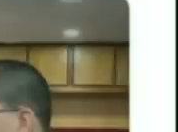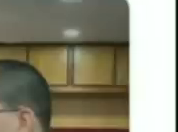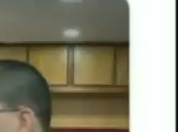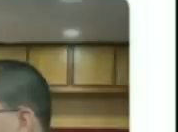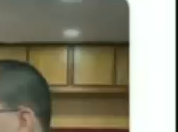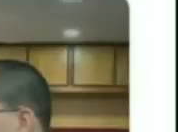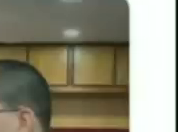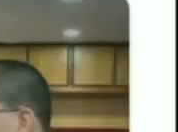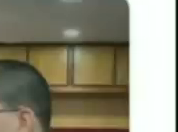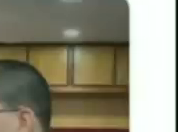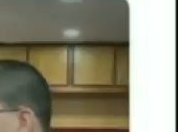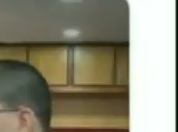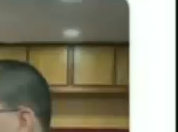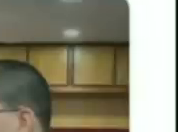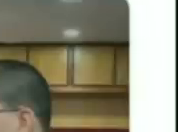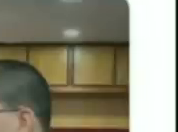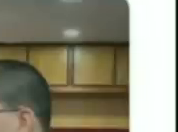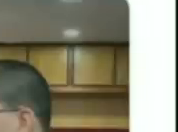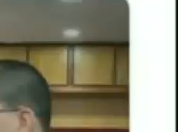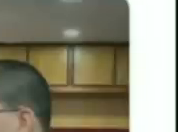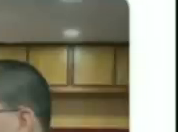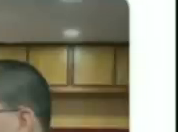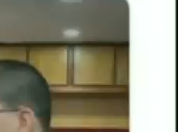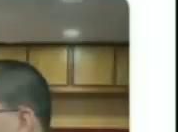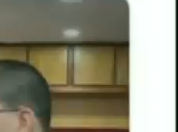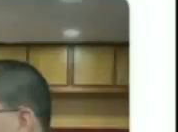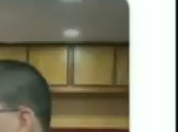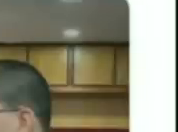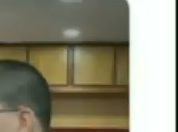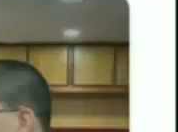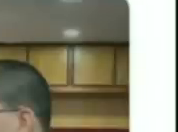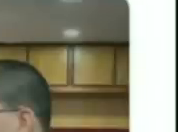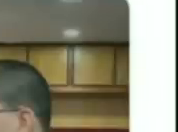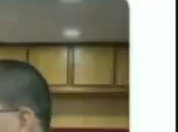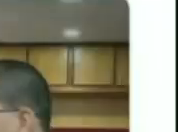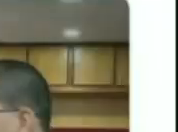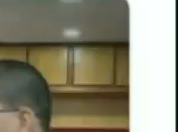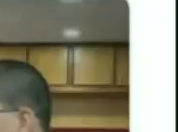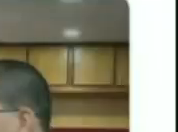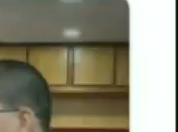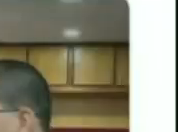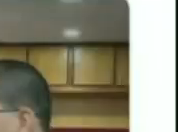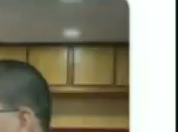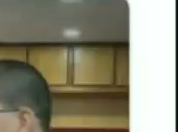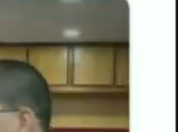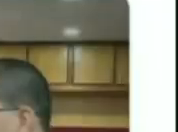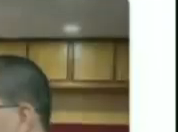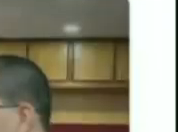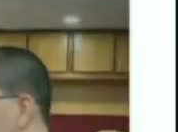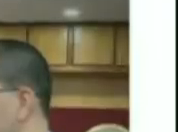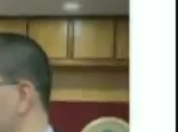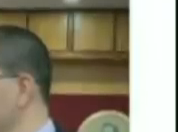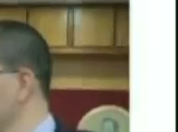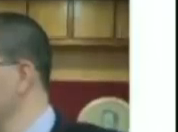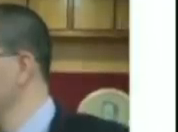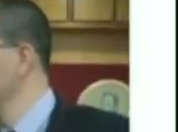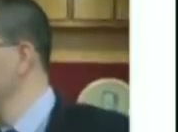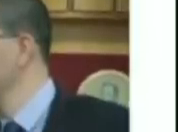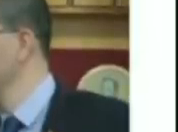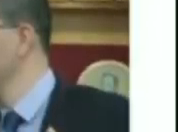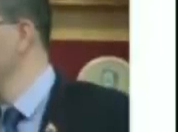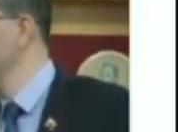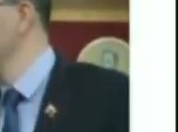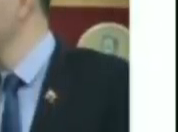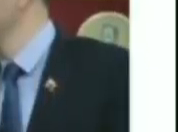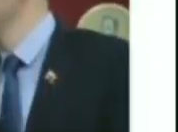Silva fue convocado varias veces a Cancillería y en una ocasión a Vicepresidencia para alertarle sobre